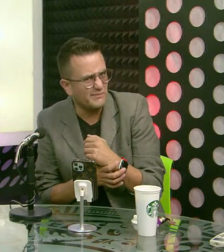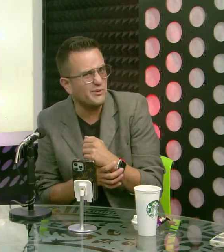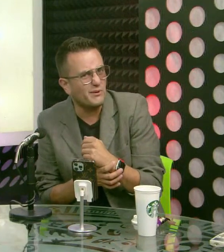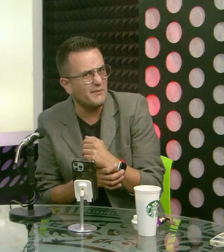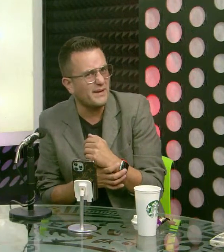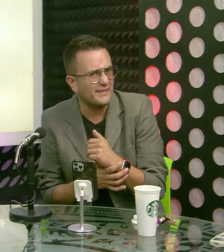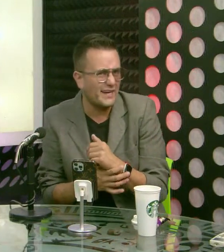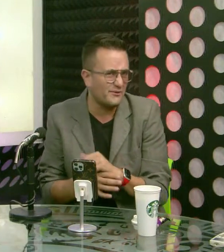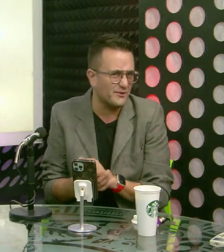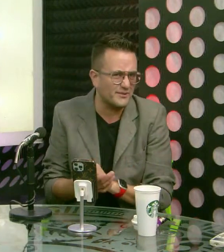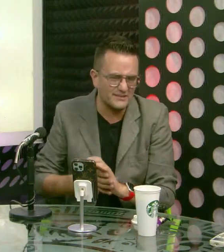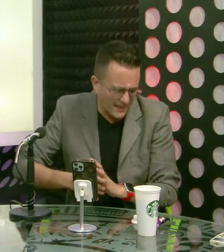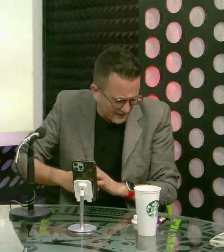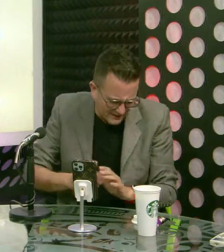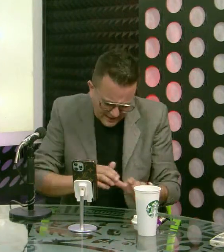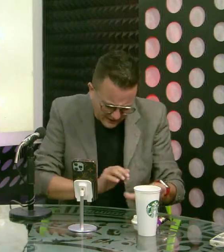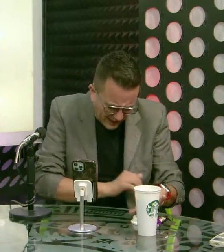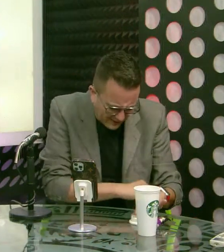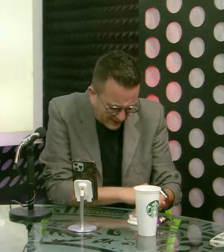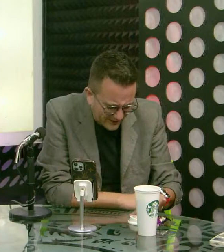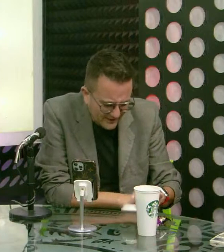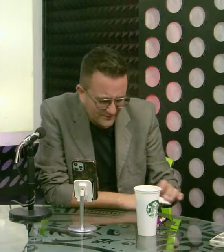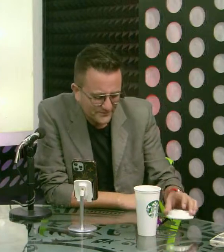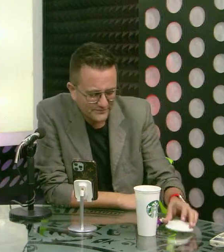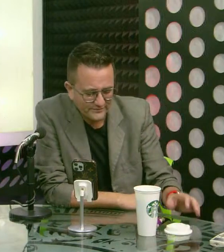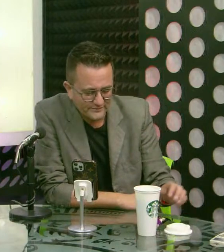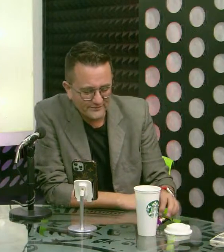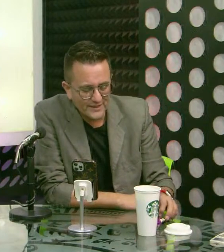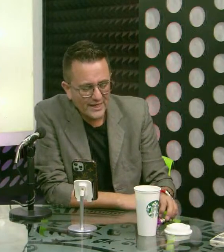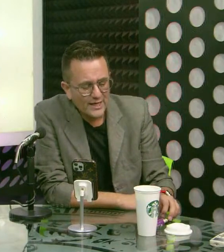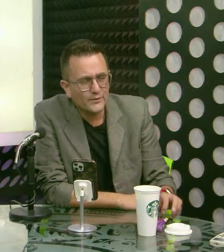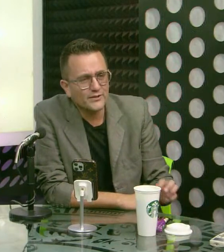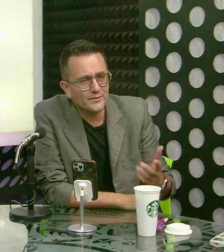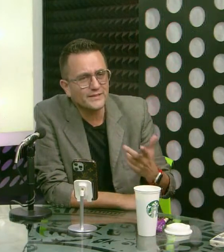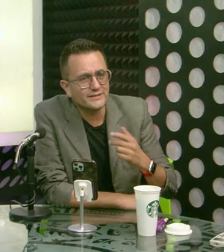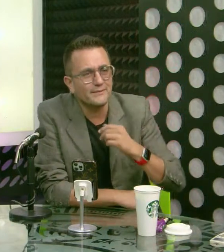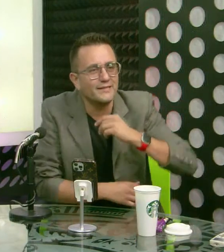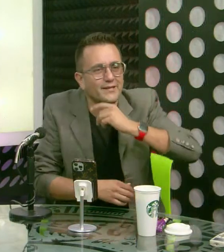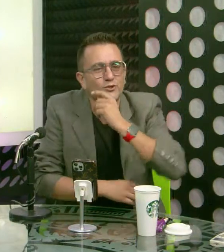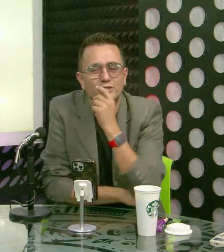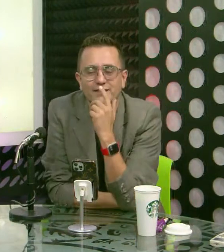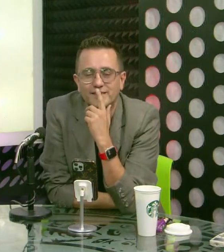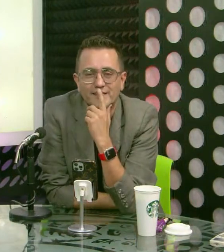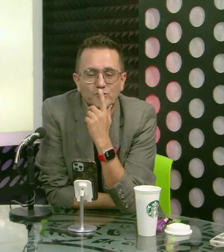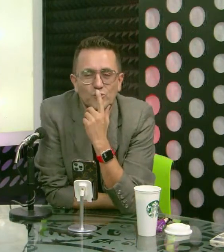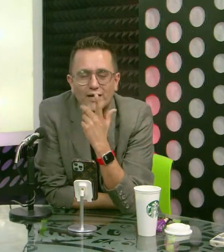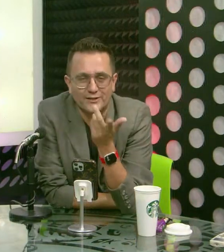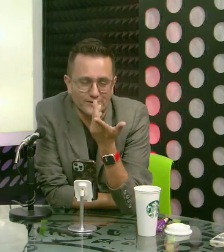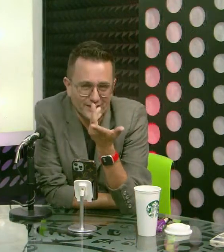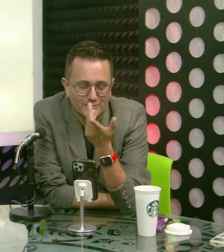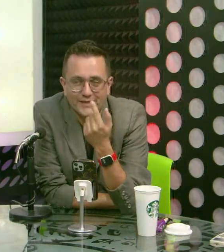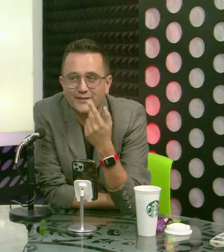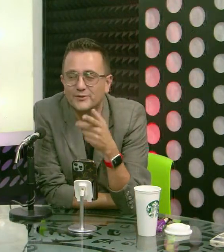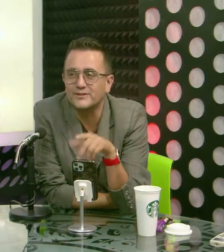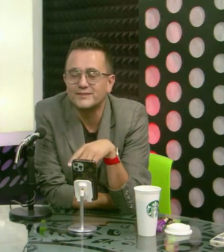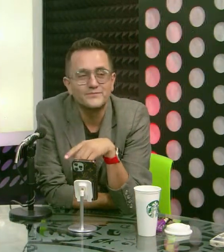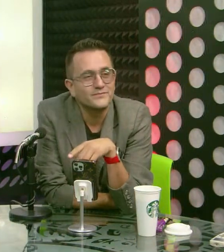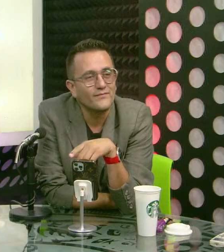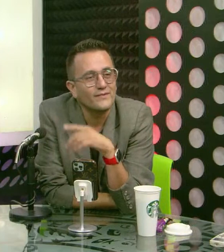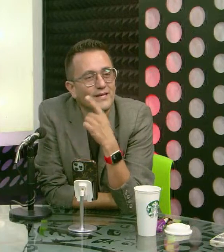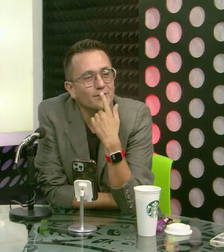sí, sin problema, claro, ya está, sí, claro. Cuando de repente estaba en la noche, en un lugar que ahorita les